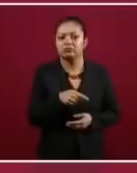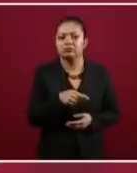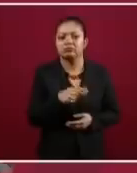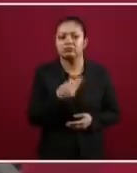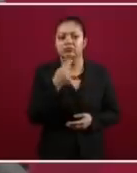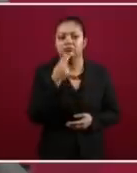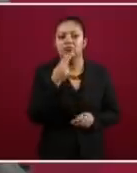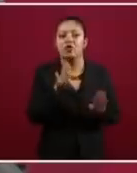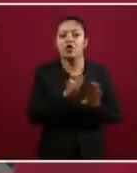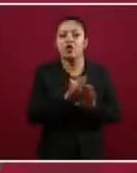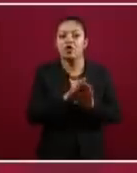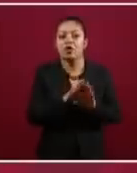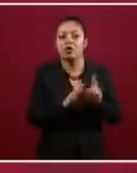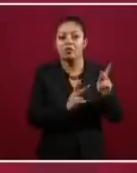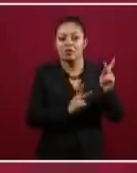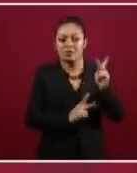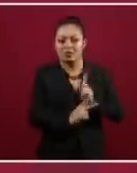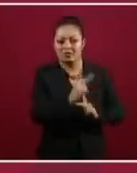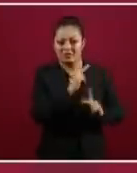un crédito,